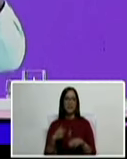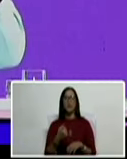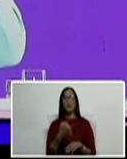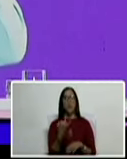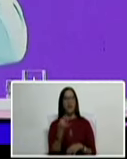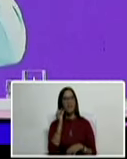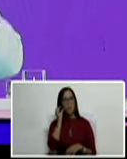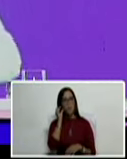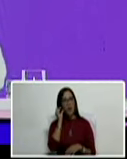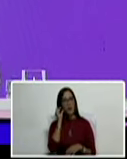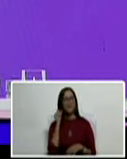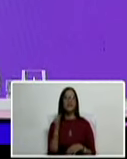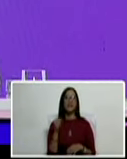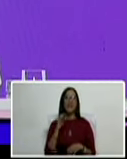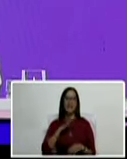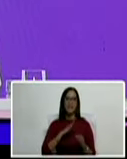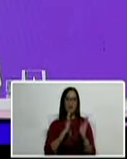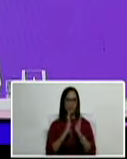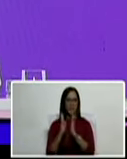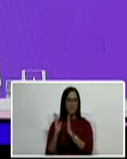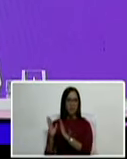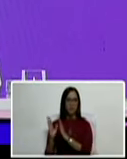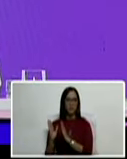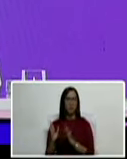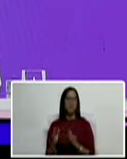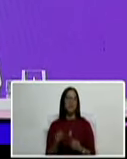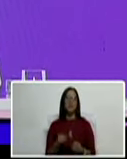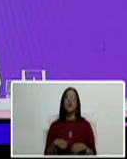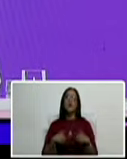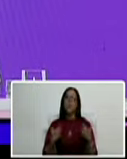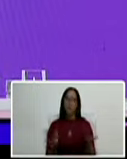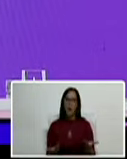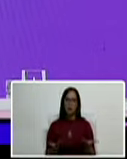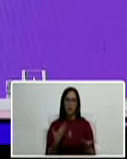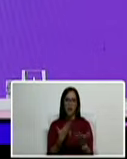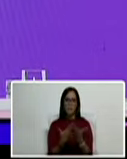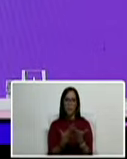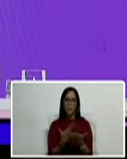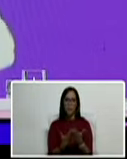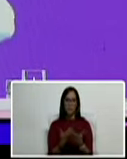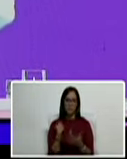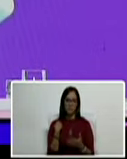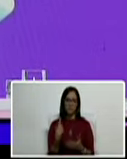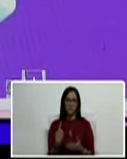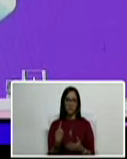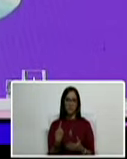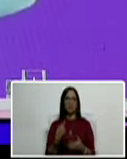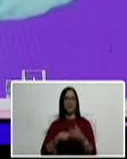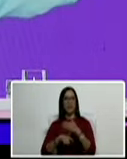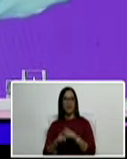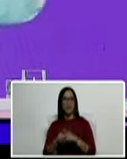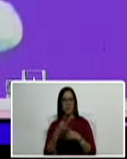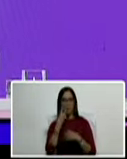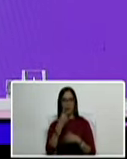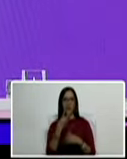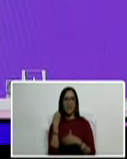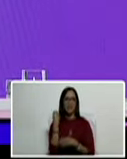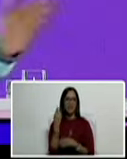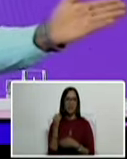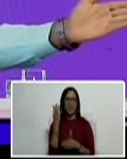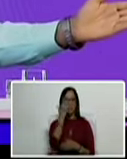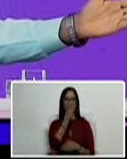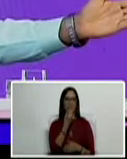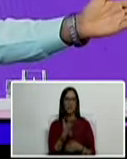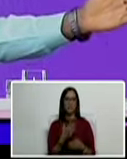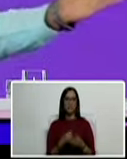¿Cuántas mujeres de vanguardia están organizados? ¿Y cuáles son las propuestas principales que vamos a ver en esta asamblea